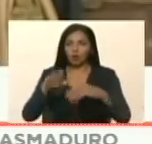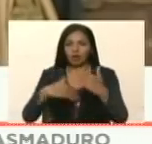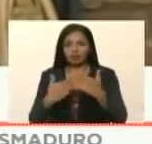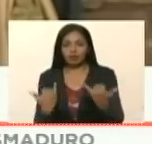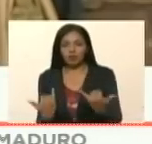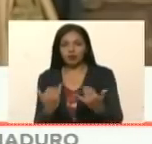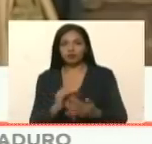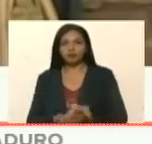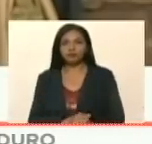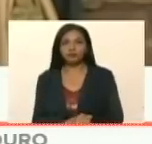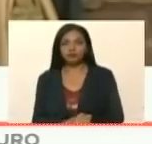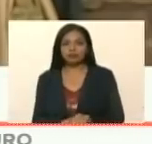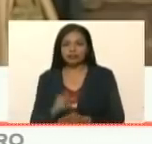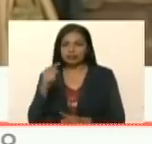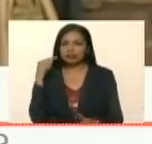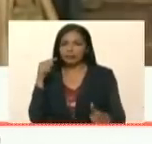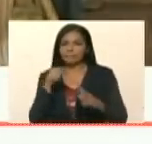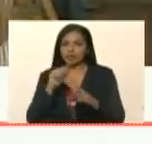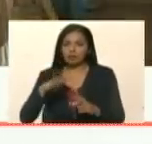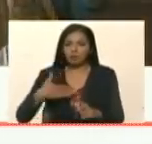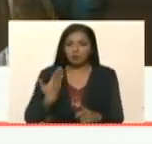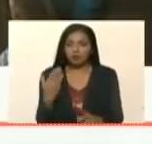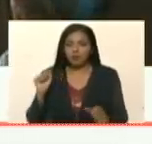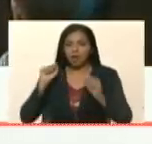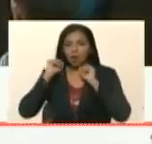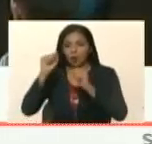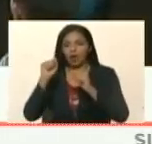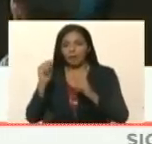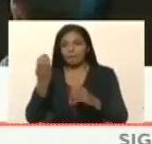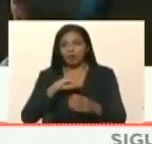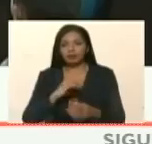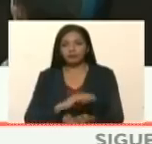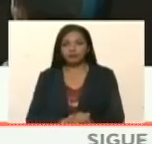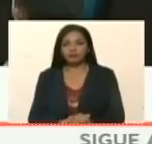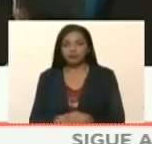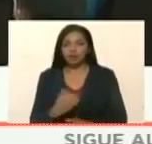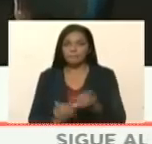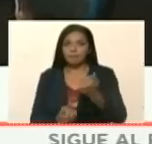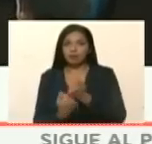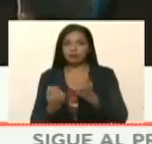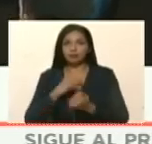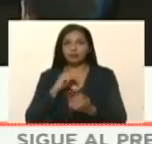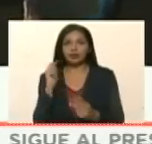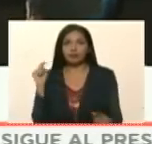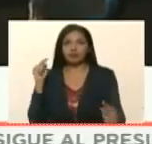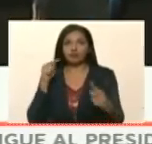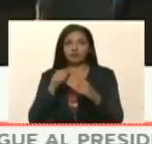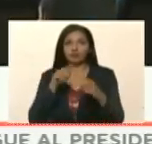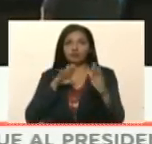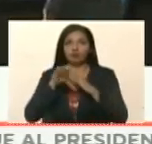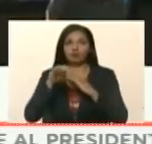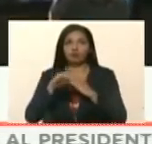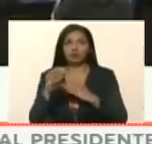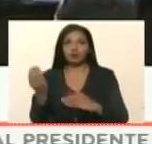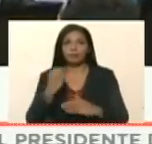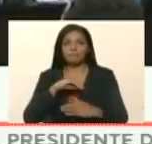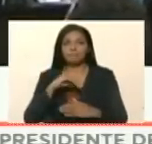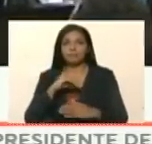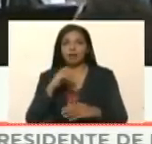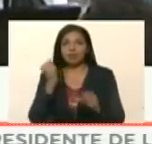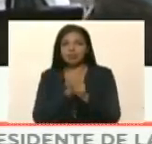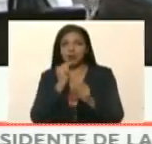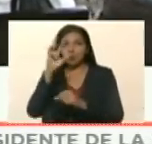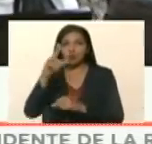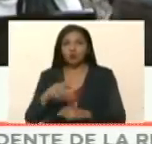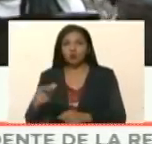son metas posibles de lograr. Y tenemos que plantearnos metas mucho más allá de lo que es el trabajo diario